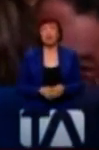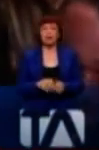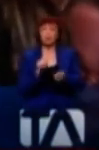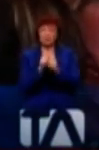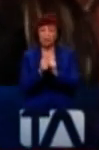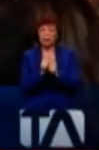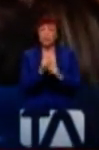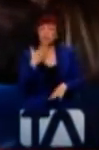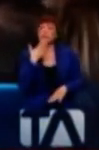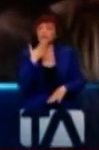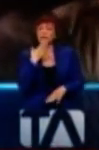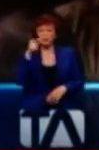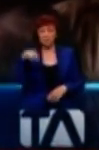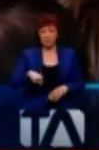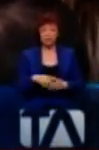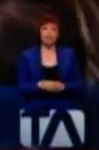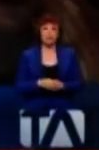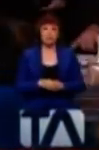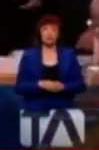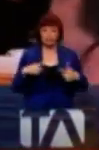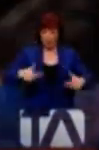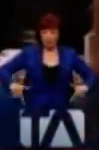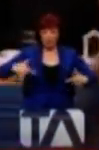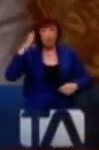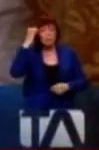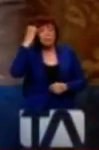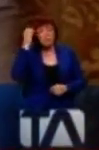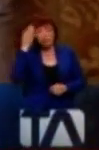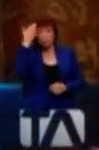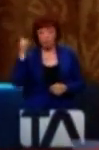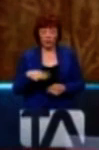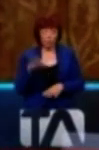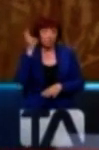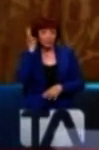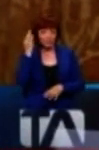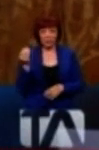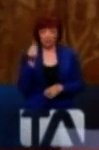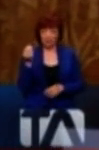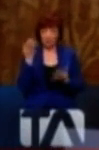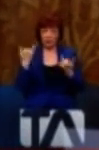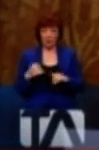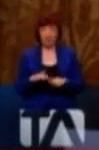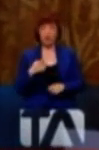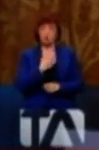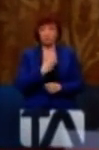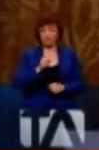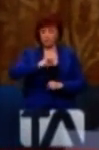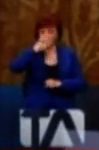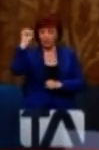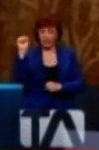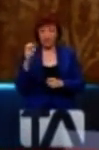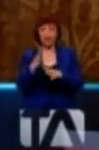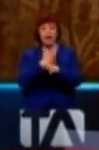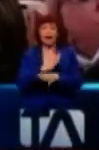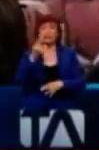mantiene el gobierno. Presidente se mostró preocupado por lo ocurrido con la medallista mundial Glenda Morejón, quien antes de su triunfo en Kenia